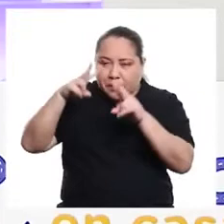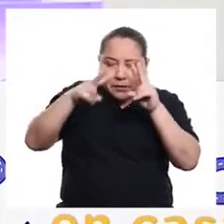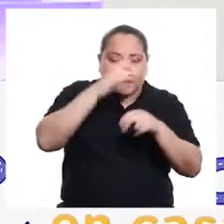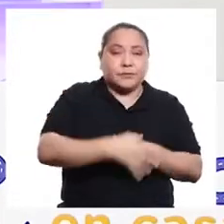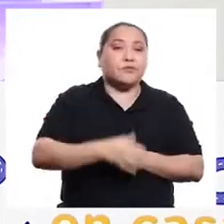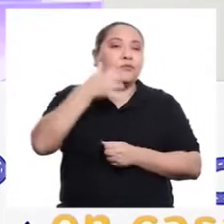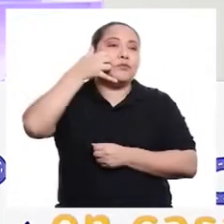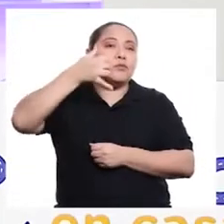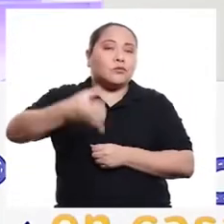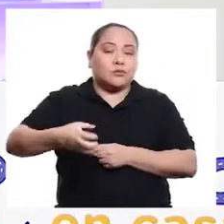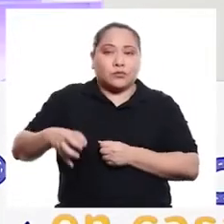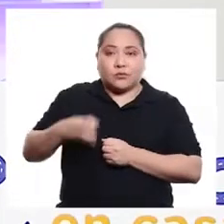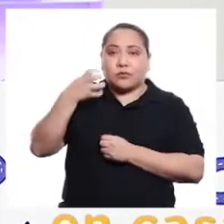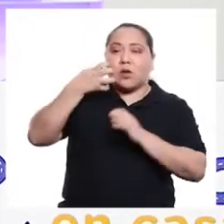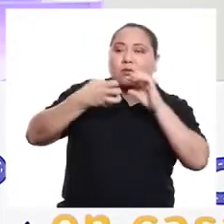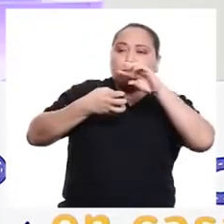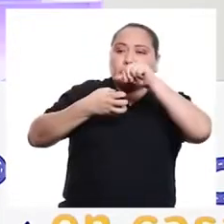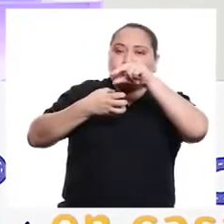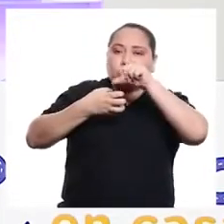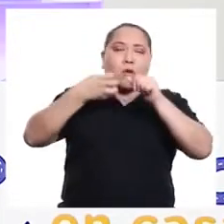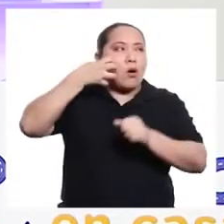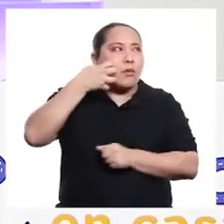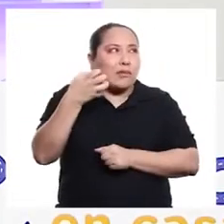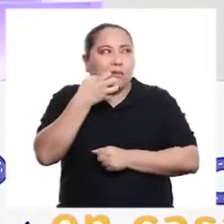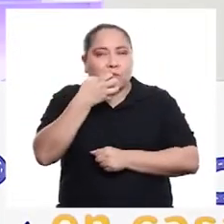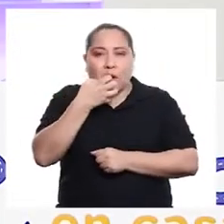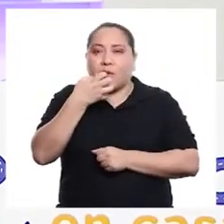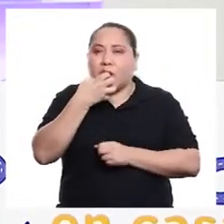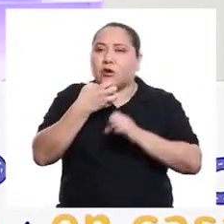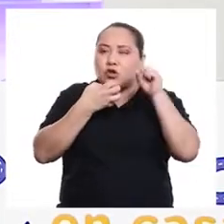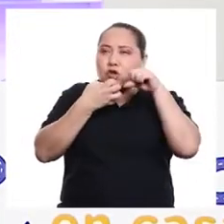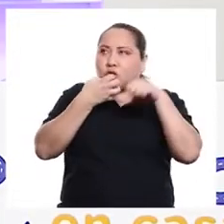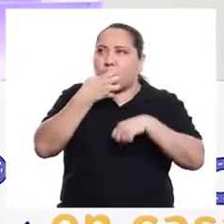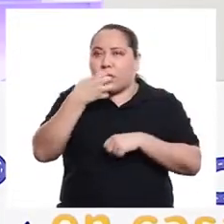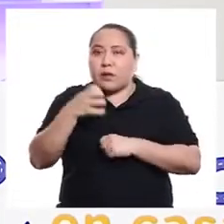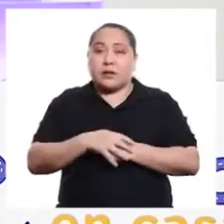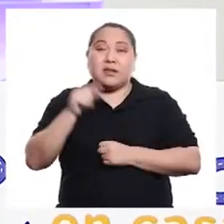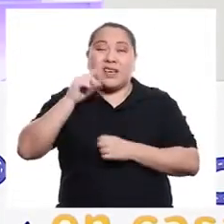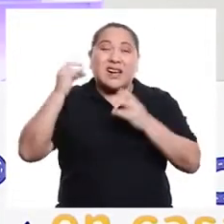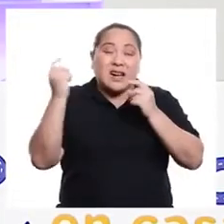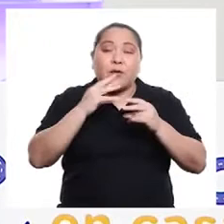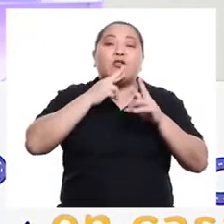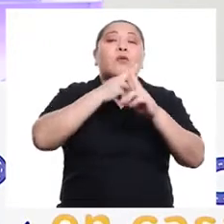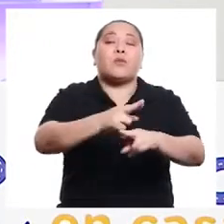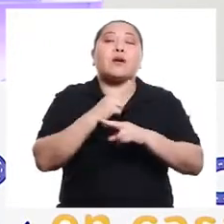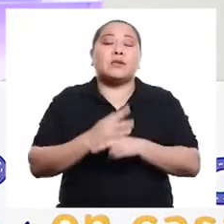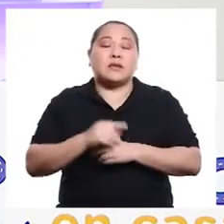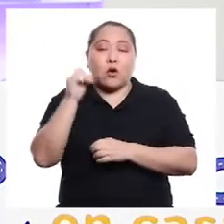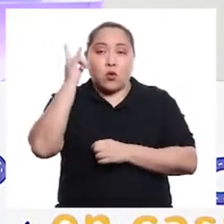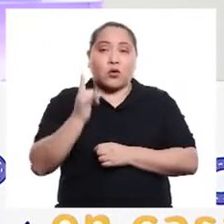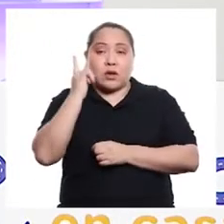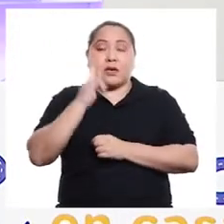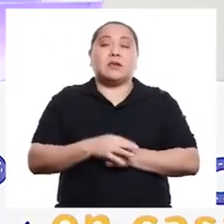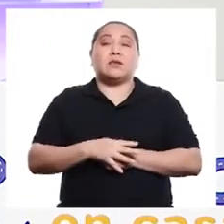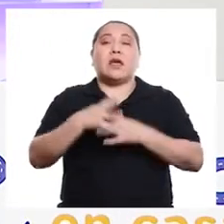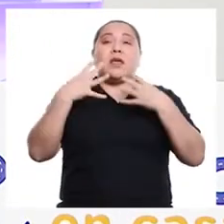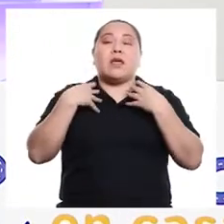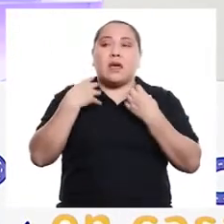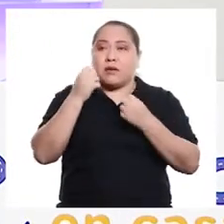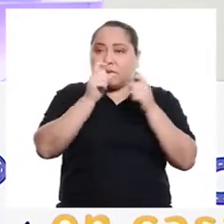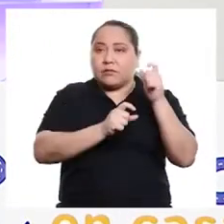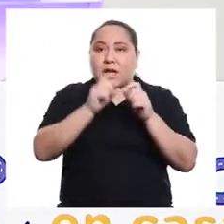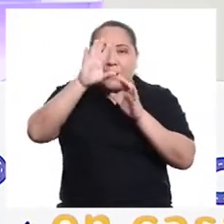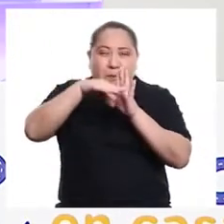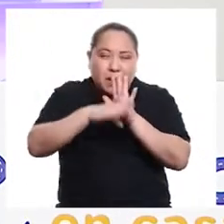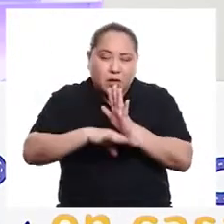manera, vía radios portátiles, se podrá planificar y responder de manera rápida ante una emergencia ciudadana, así como reducir los niveles